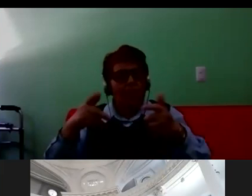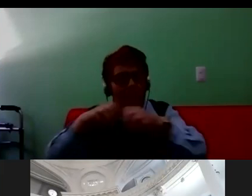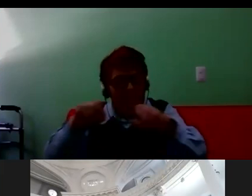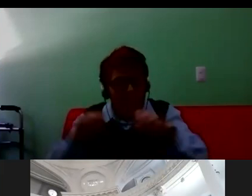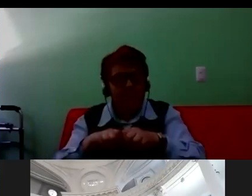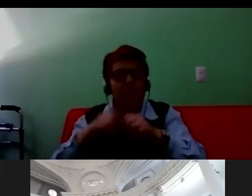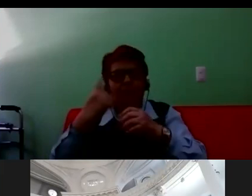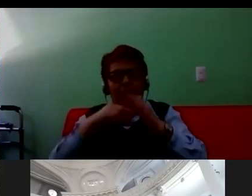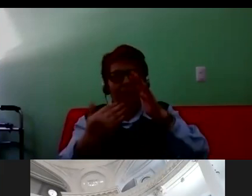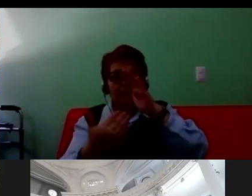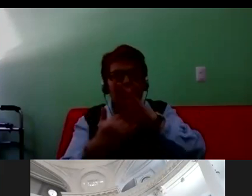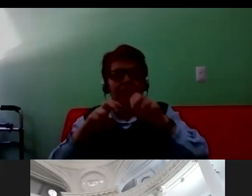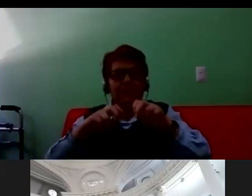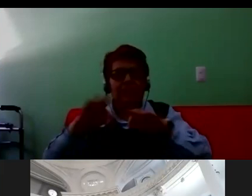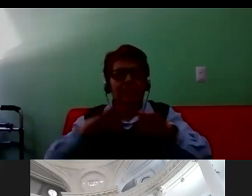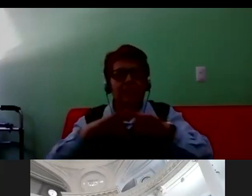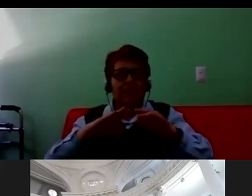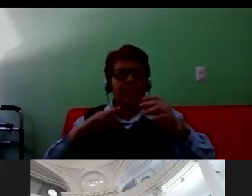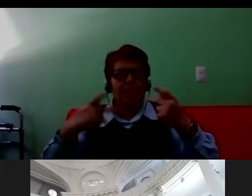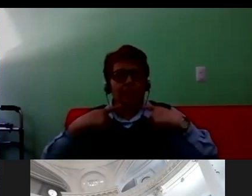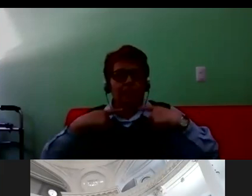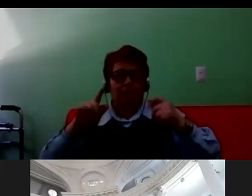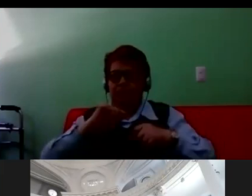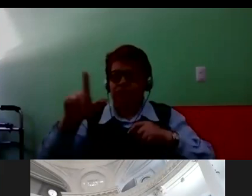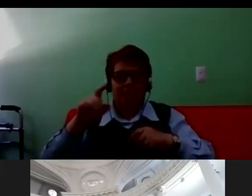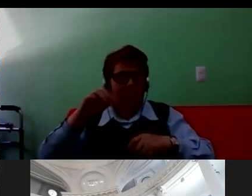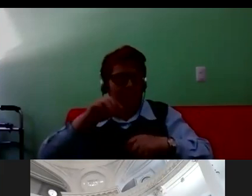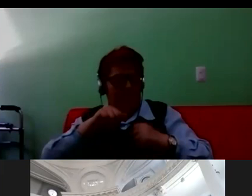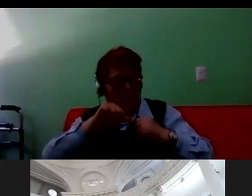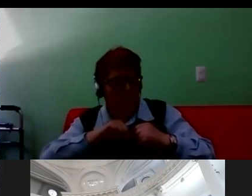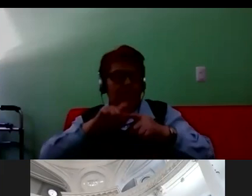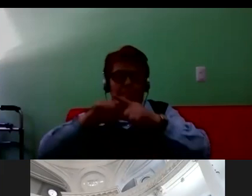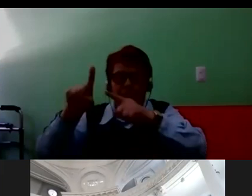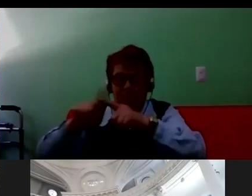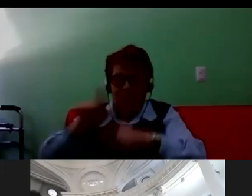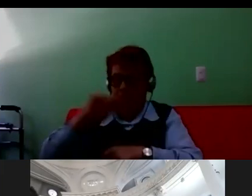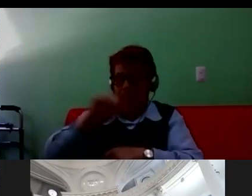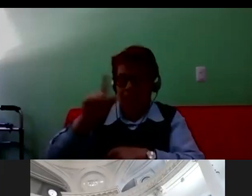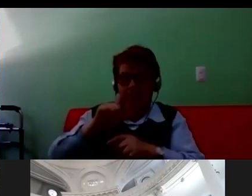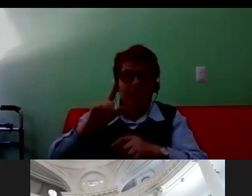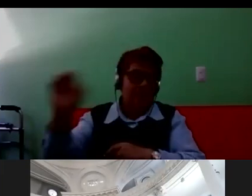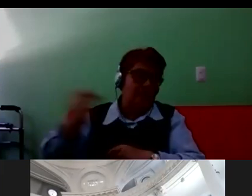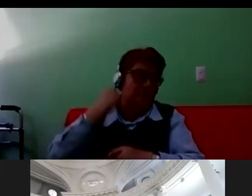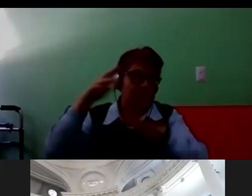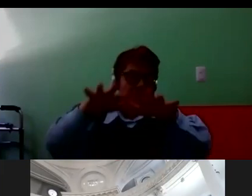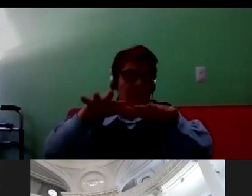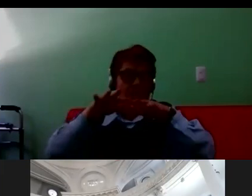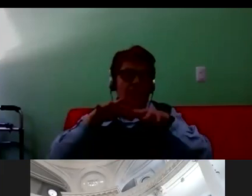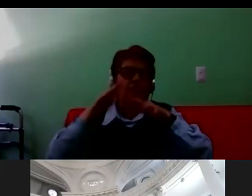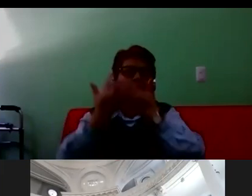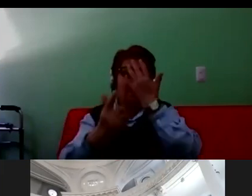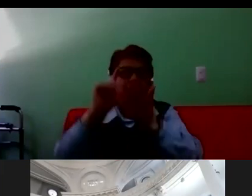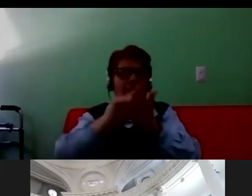concretar mesas de trabajo con la ciudadanía, especialistas, autoridades, así como los foros que hicieron en construcción de esta